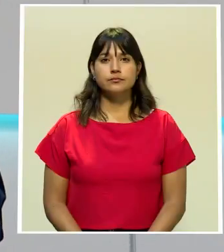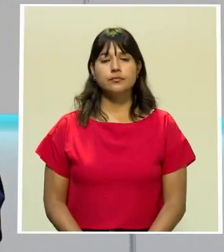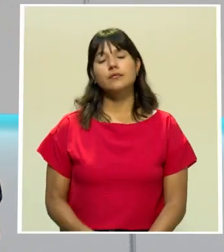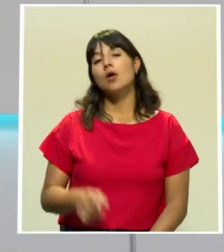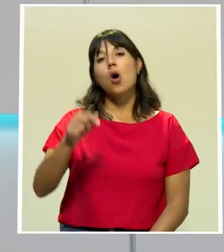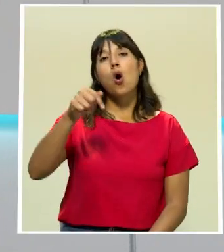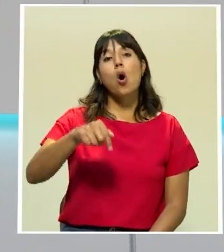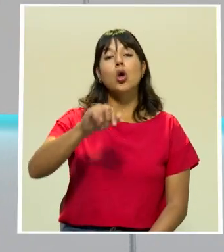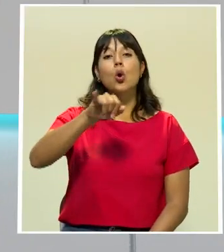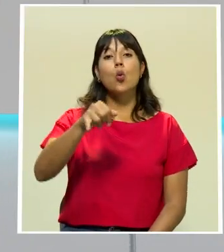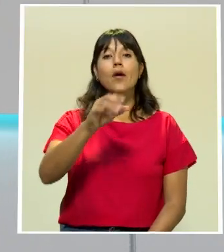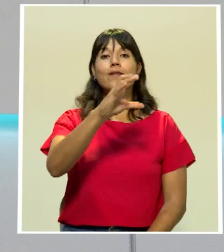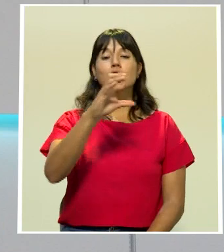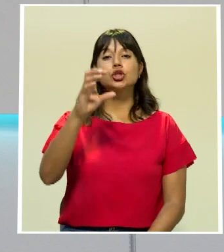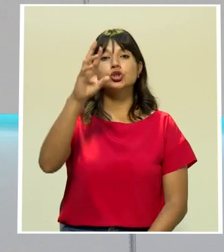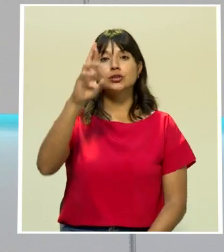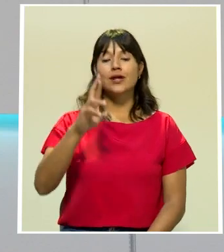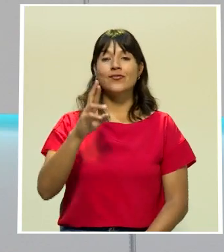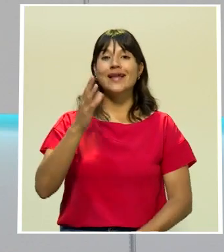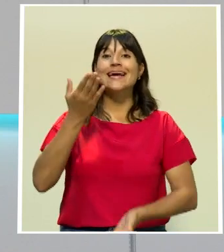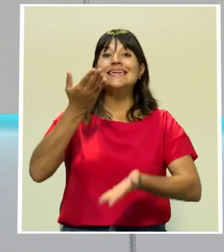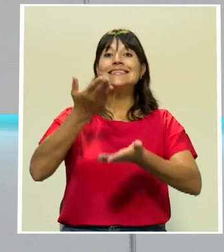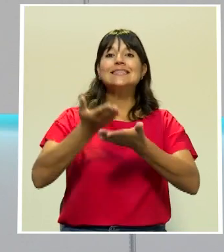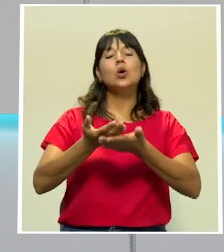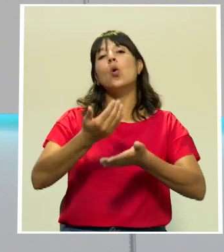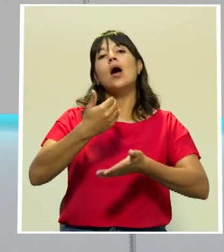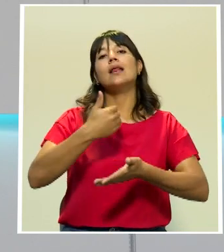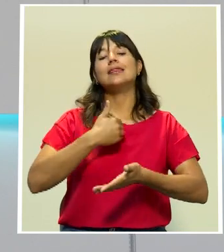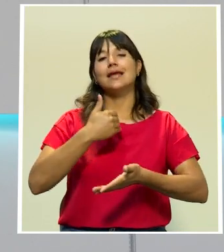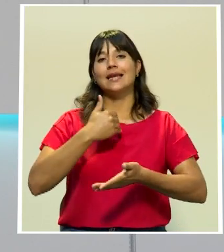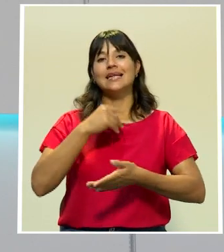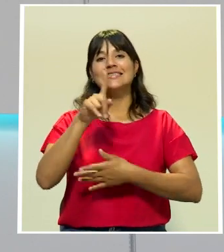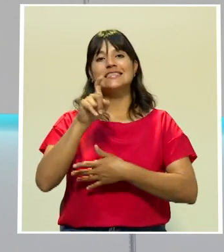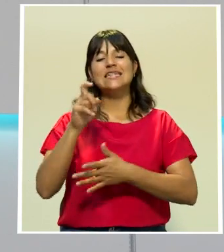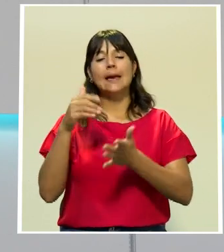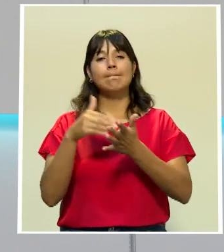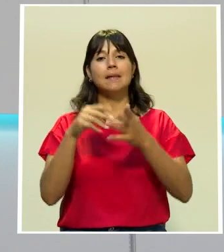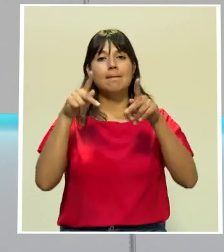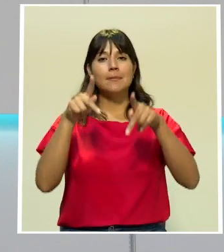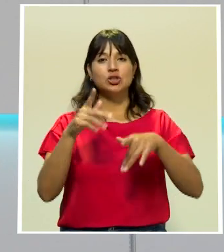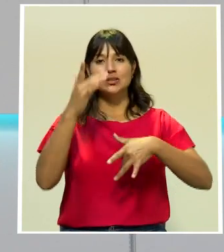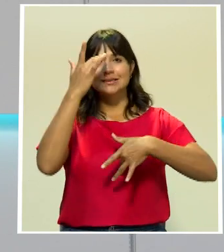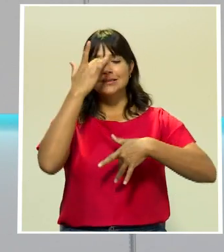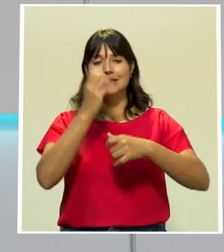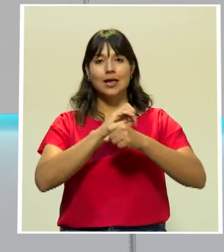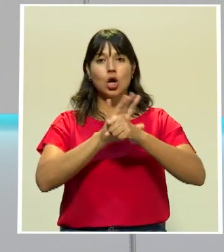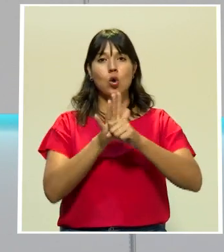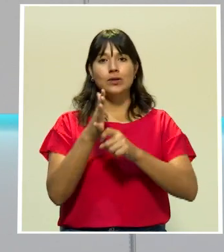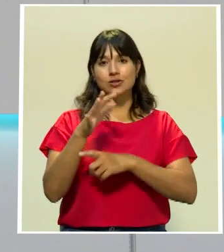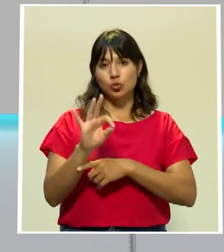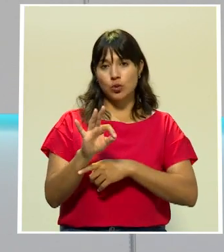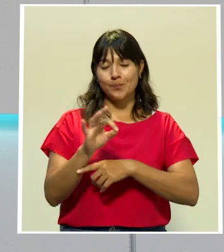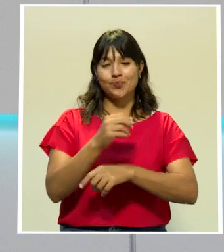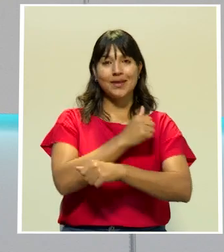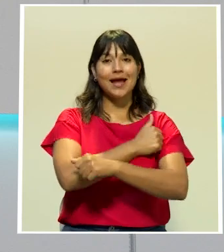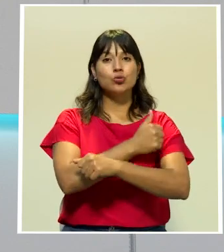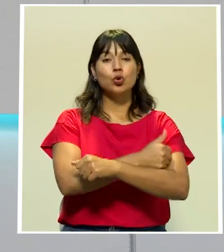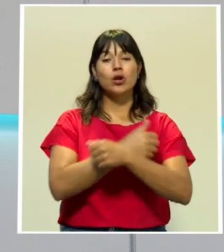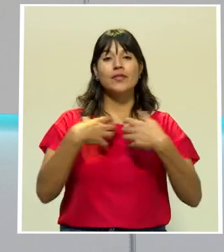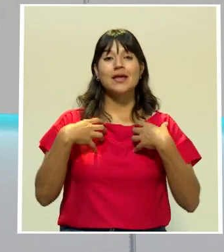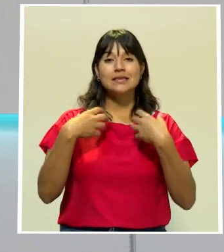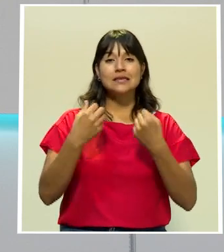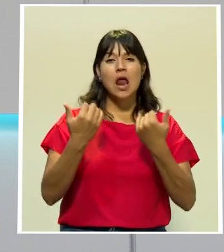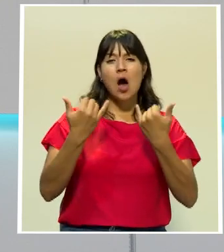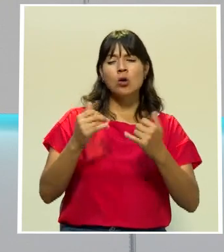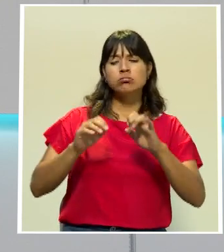Este jueves, Costa Rica alcanzó los 100.000 casos de COVID-19, mientras que las autoridades de salud estudian